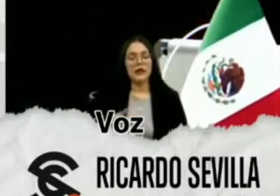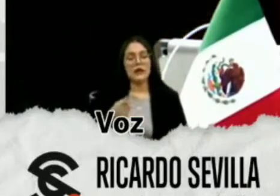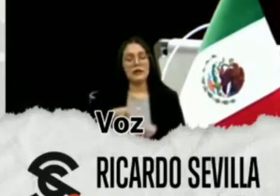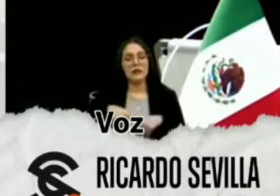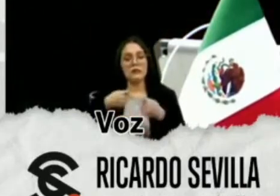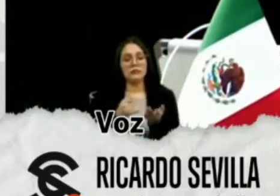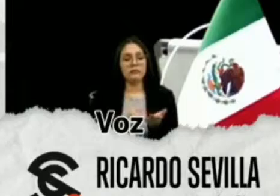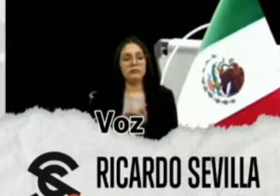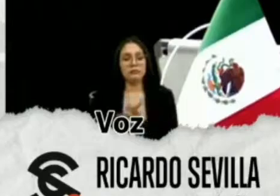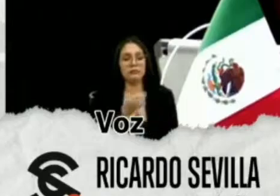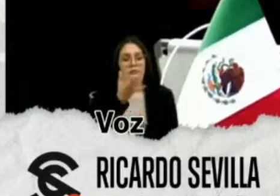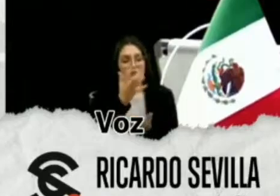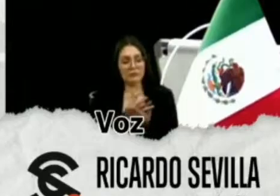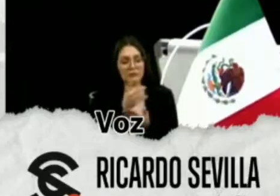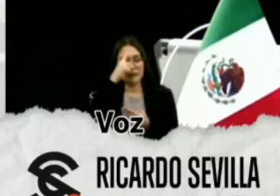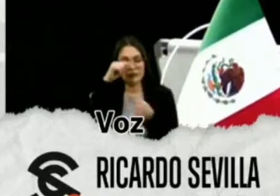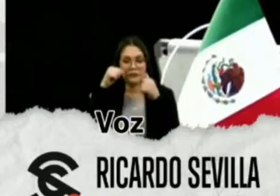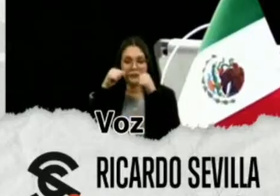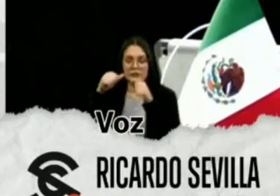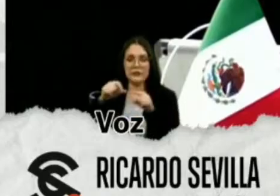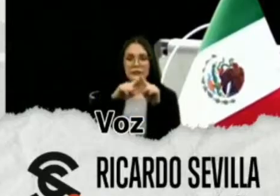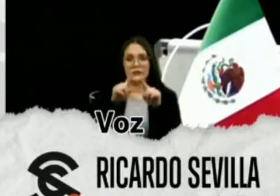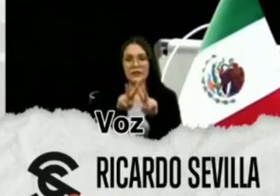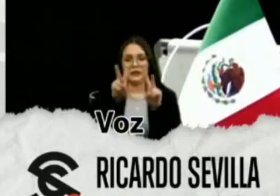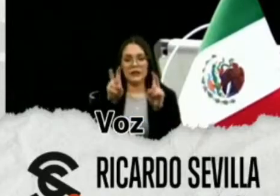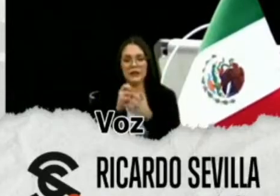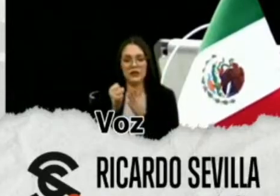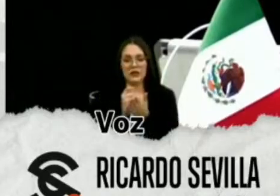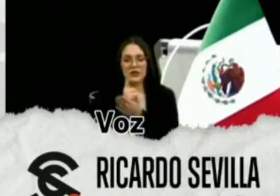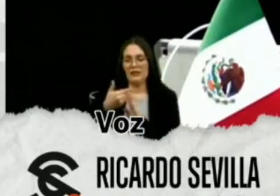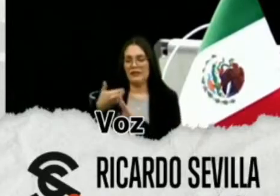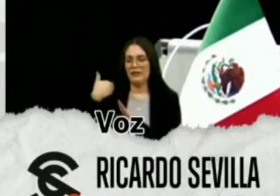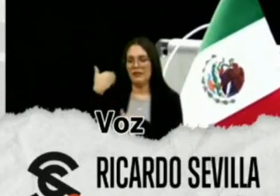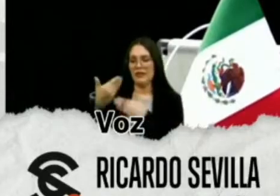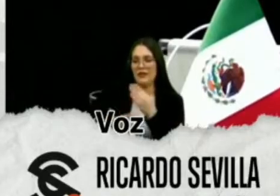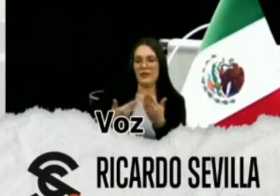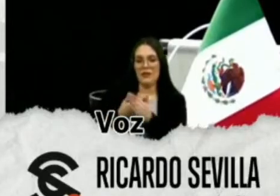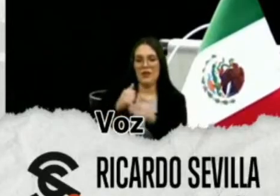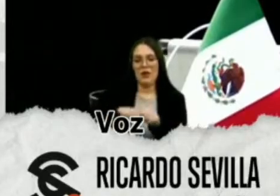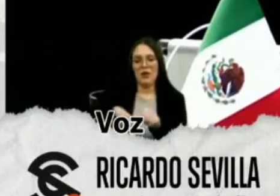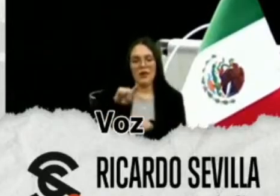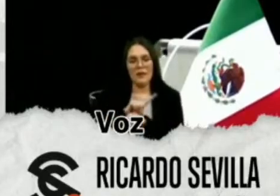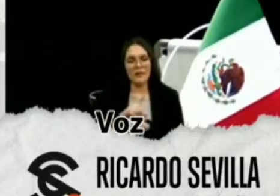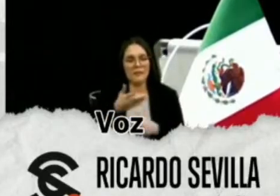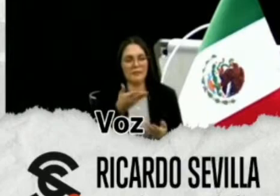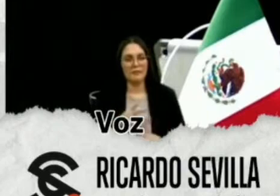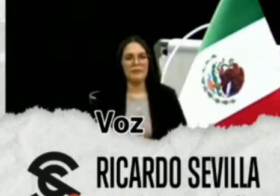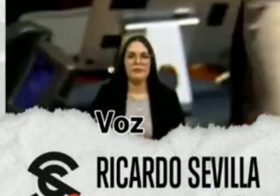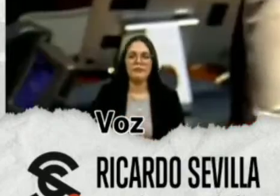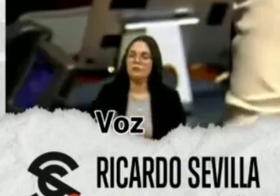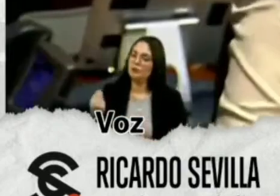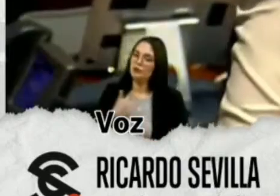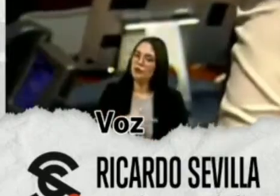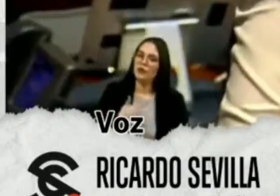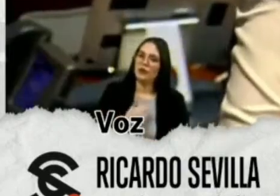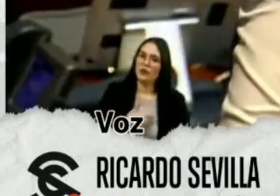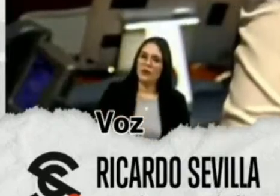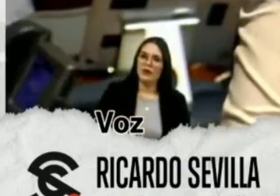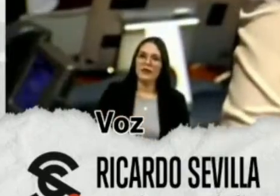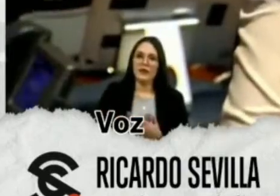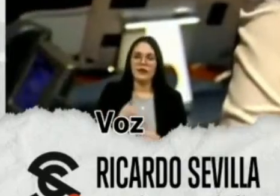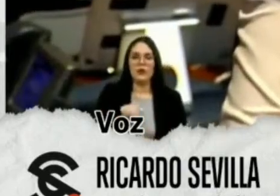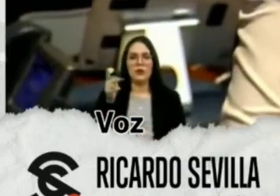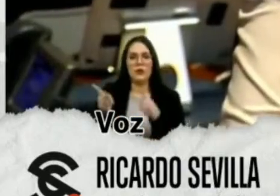a democratizar el Poder Judicial, que está en manos no solo de la oposición, sino de la delincuencia